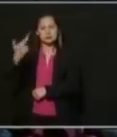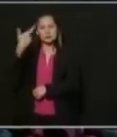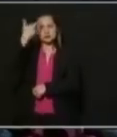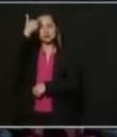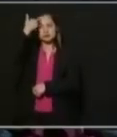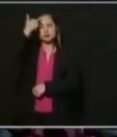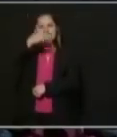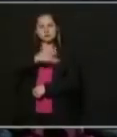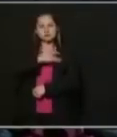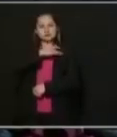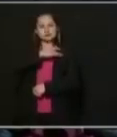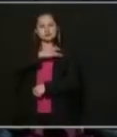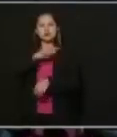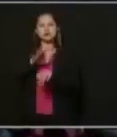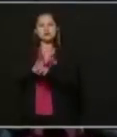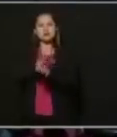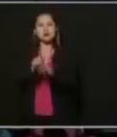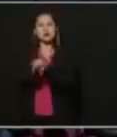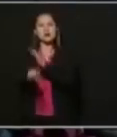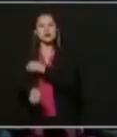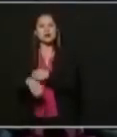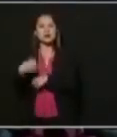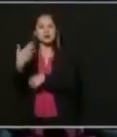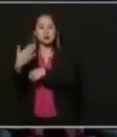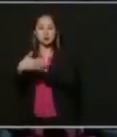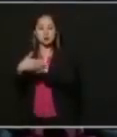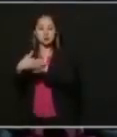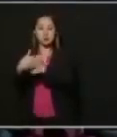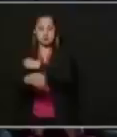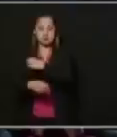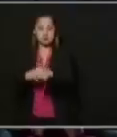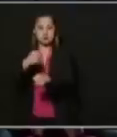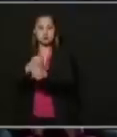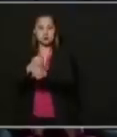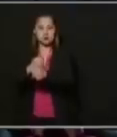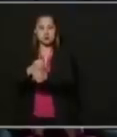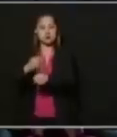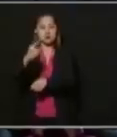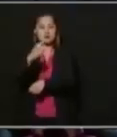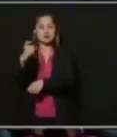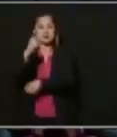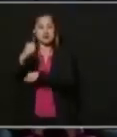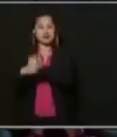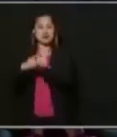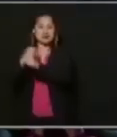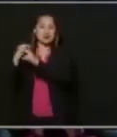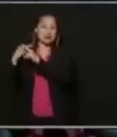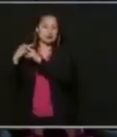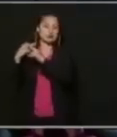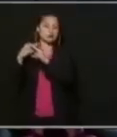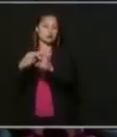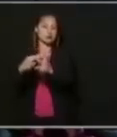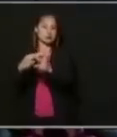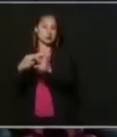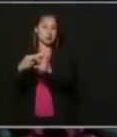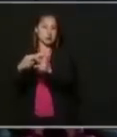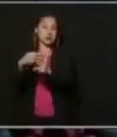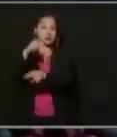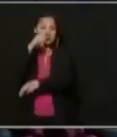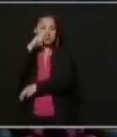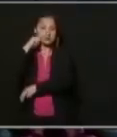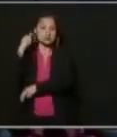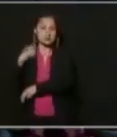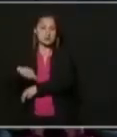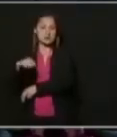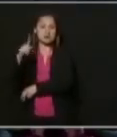se cumplen 100 años del asesinato de Emiliano Zapata, en toda la papelería